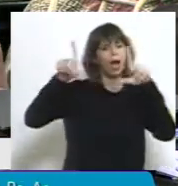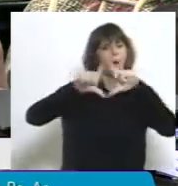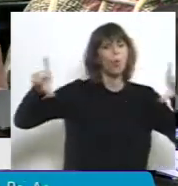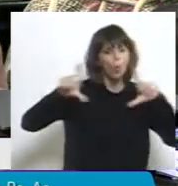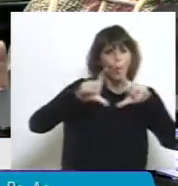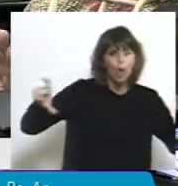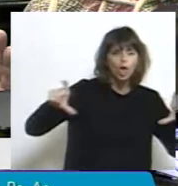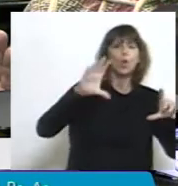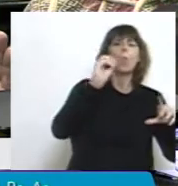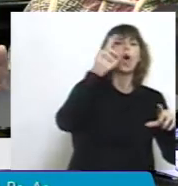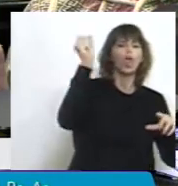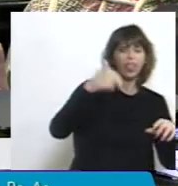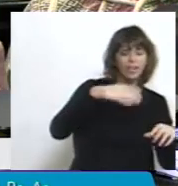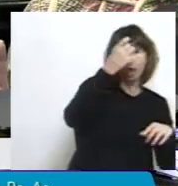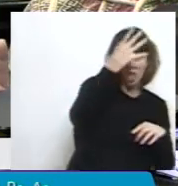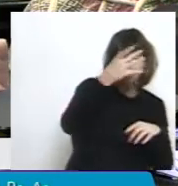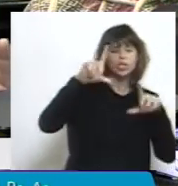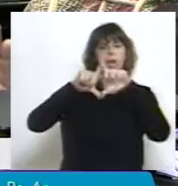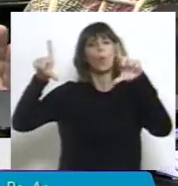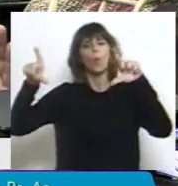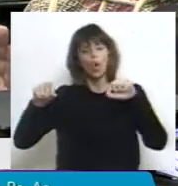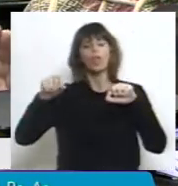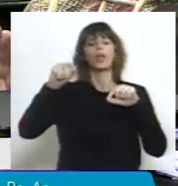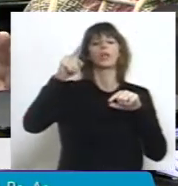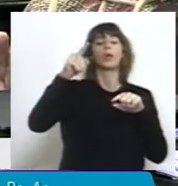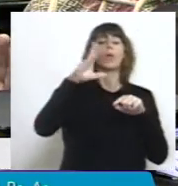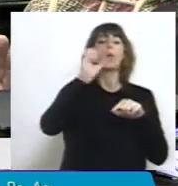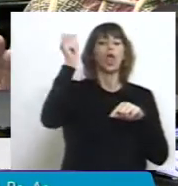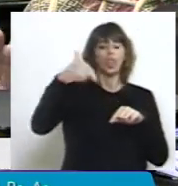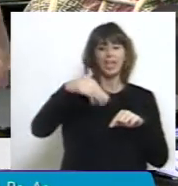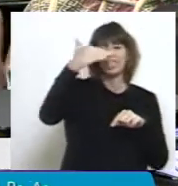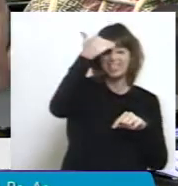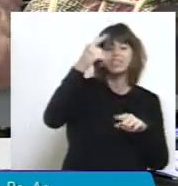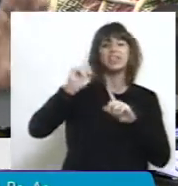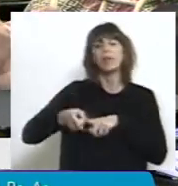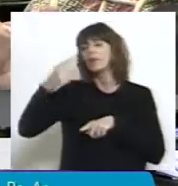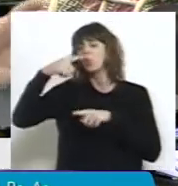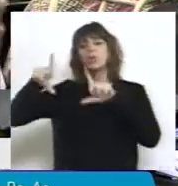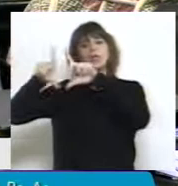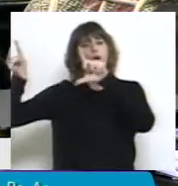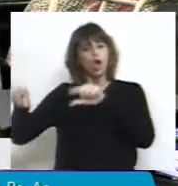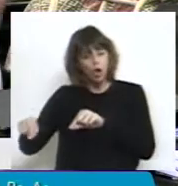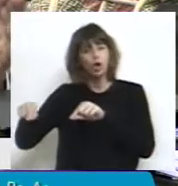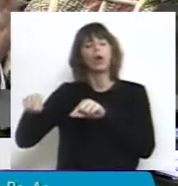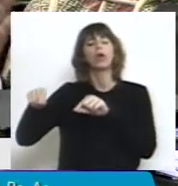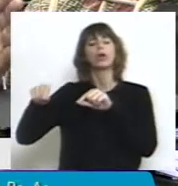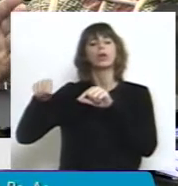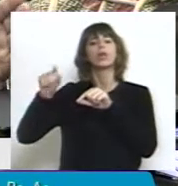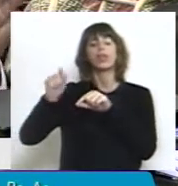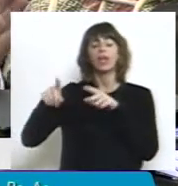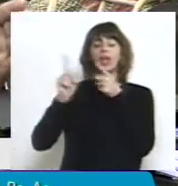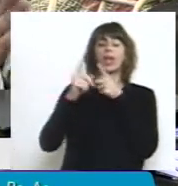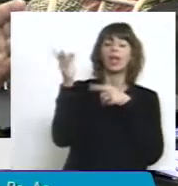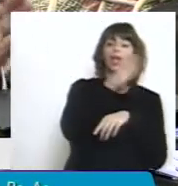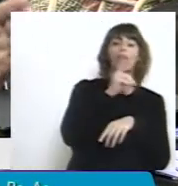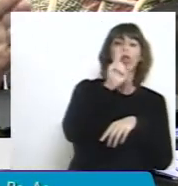2015 se pagó el Bodén 15, se pagó el último cupón PBI que correspondía al 2011 y hubo casi un promedio